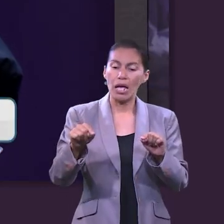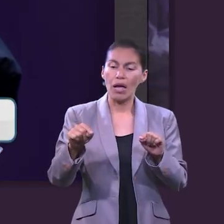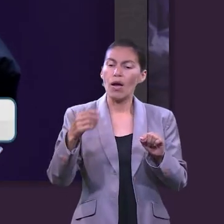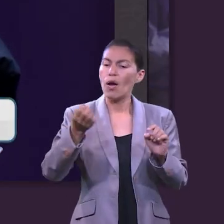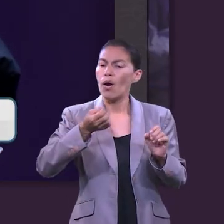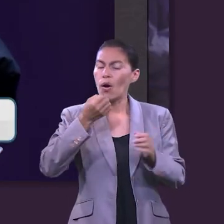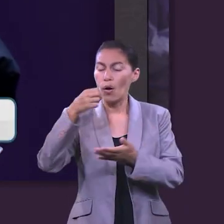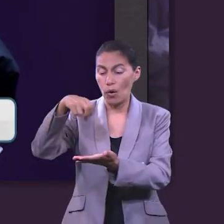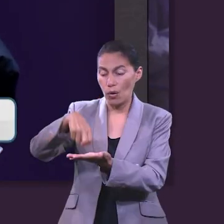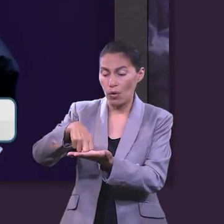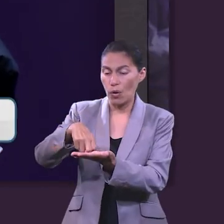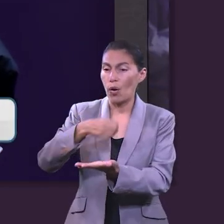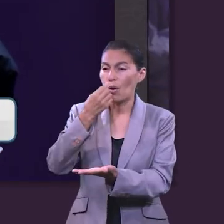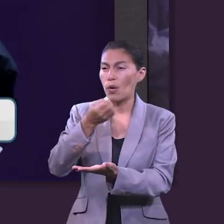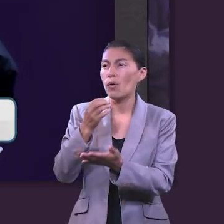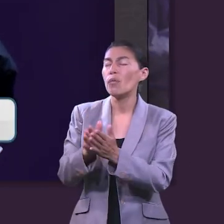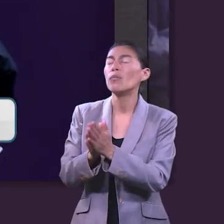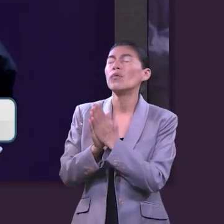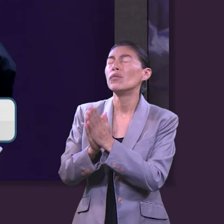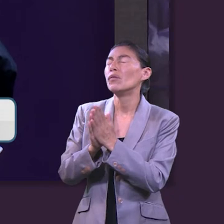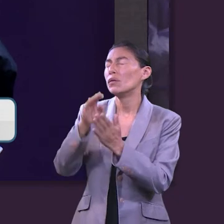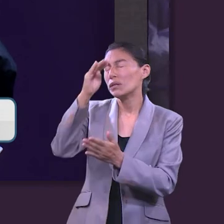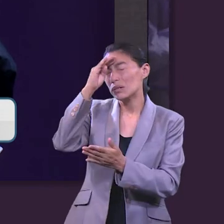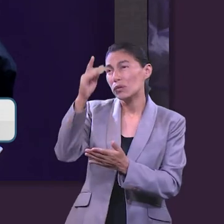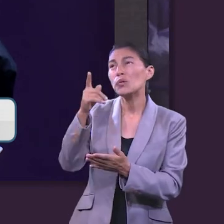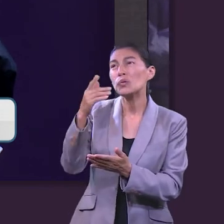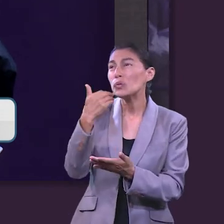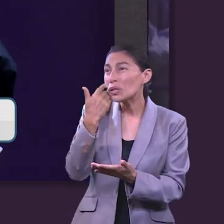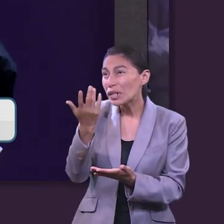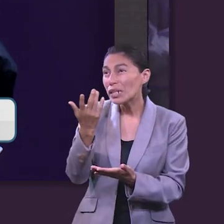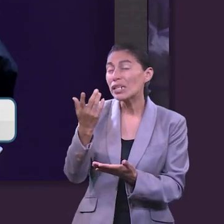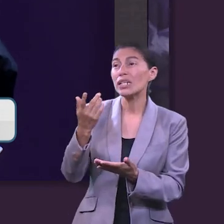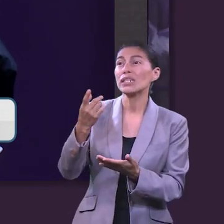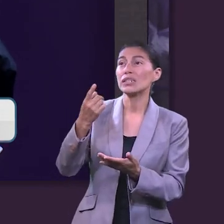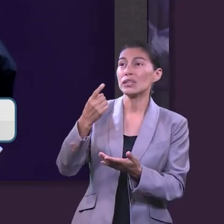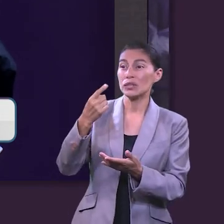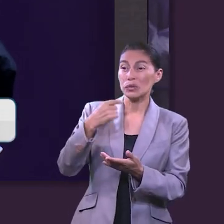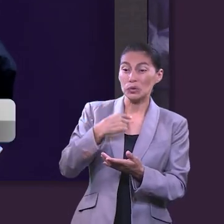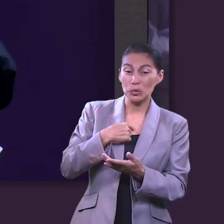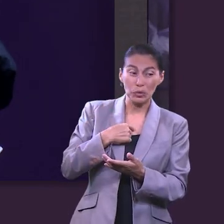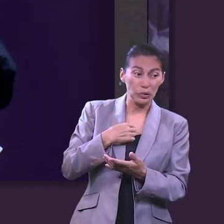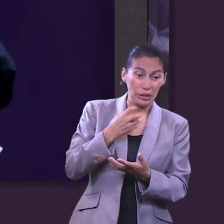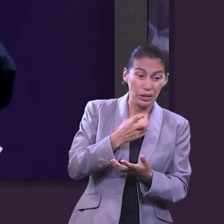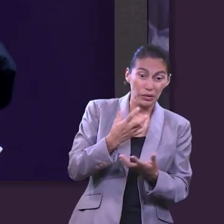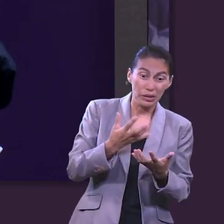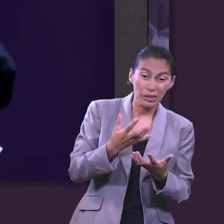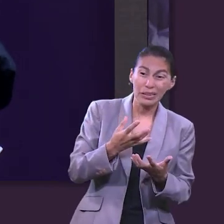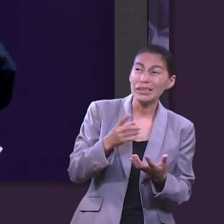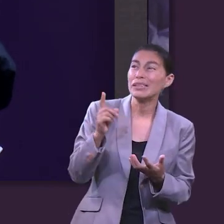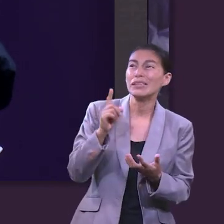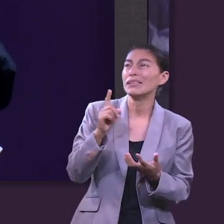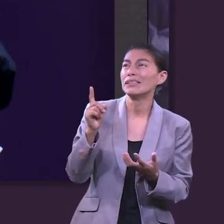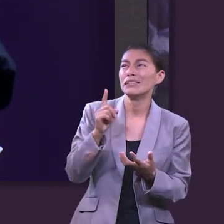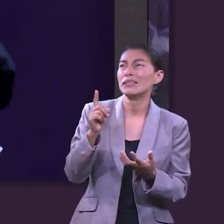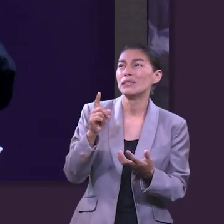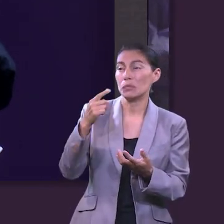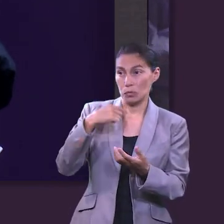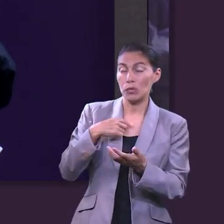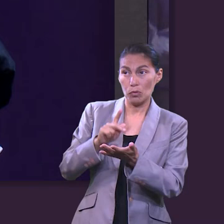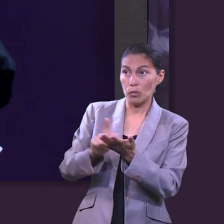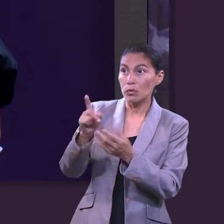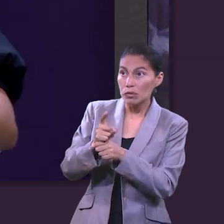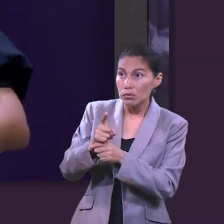y oró. Padre mío, si es posible, no me hagas beber ese trago amargo, pero no sea lo que yo quiero, sino lo que quieres tú.